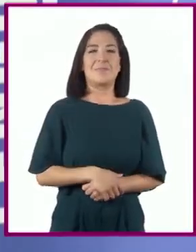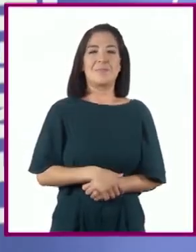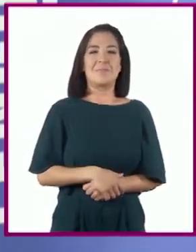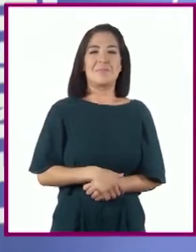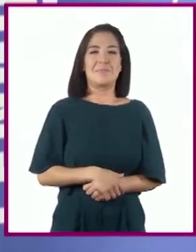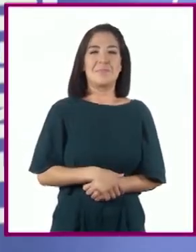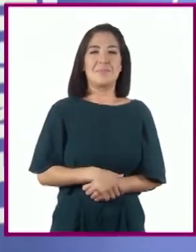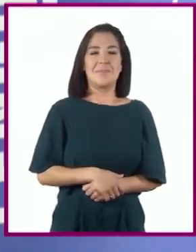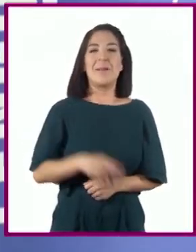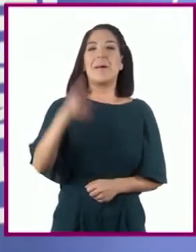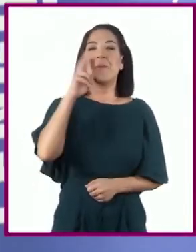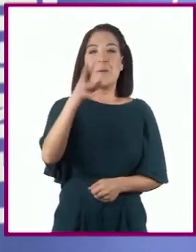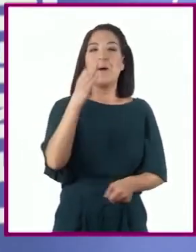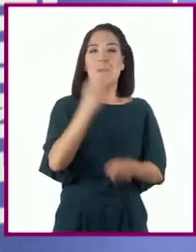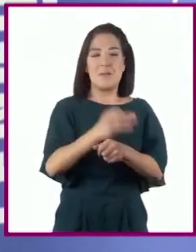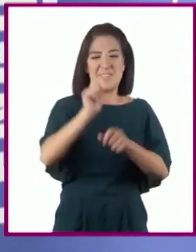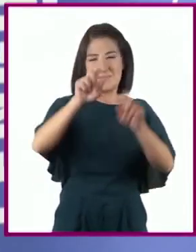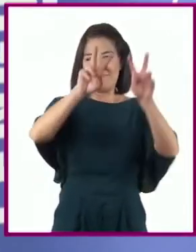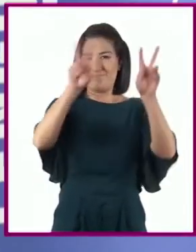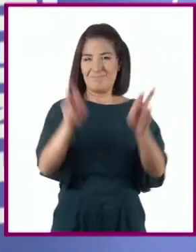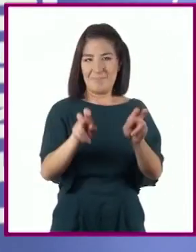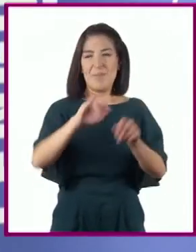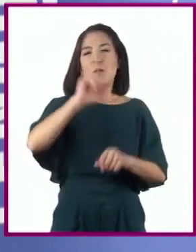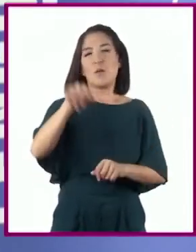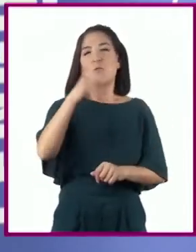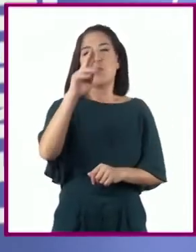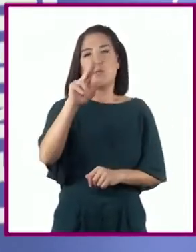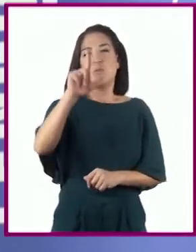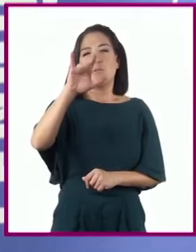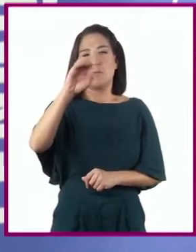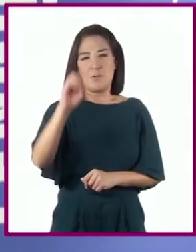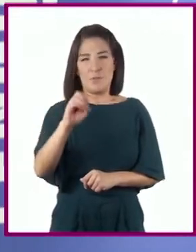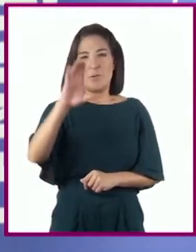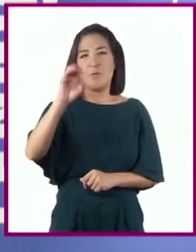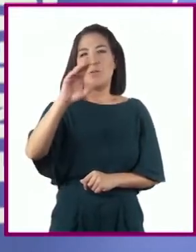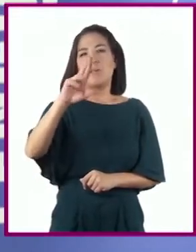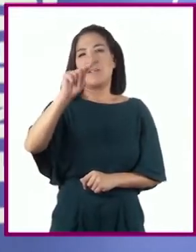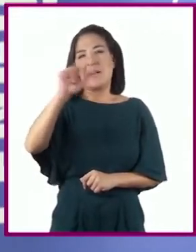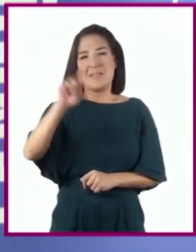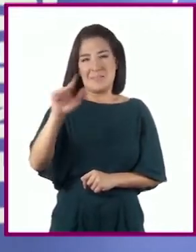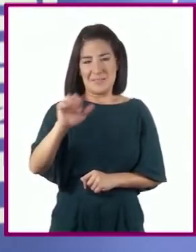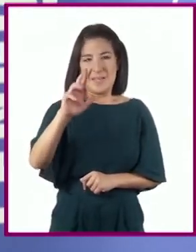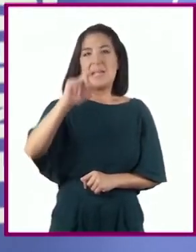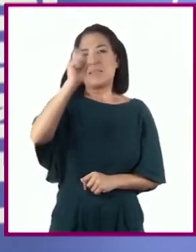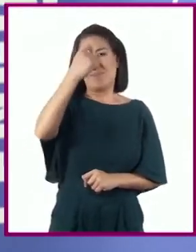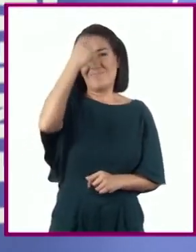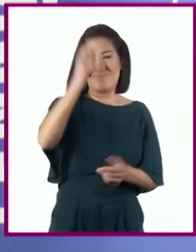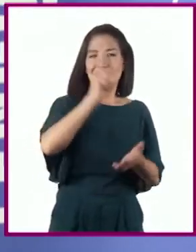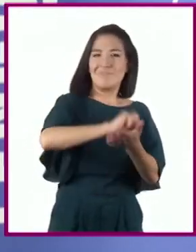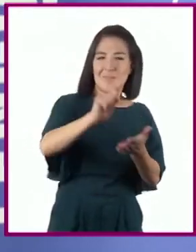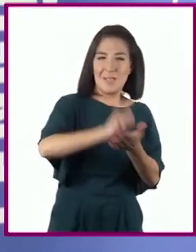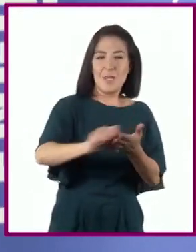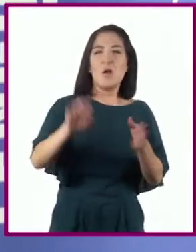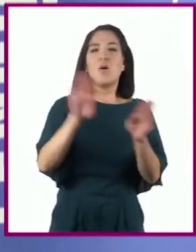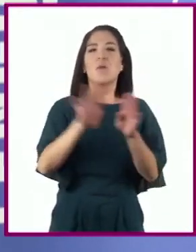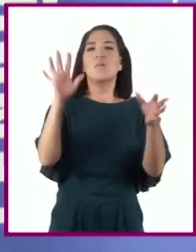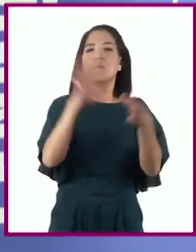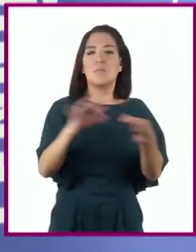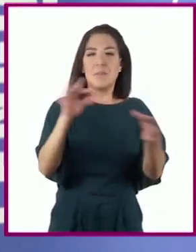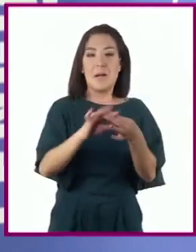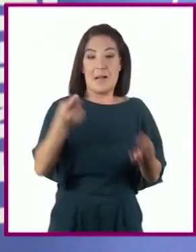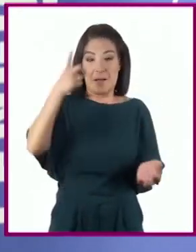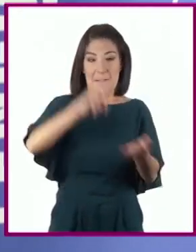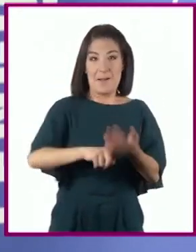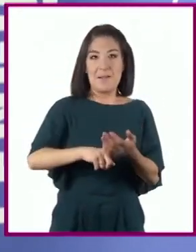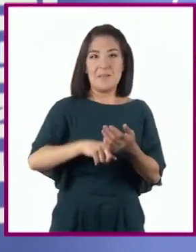Este es el fragmento de un cuento de Julio Cortázar. Aquí vemos que la voz narrativa es la del personaje cuando él ya se ha